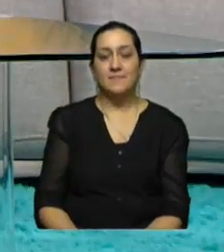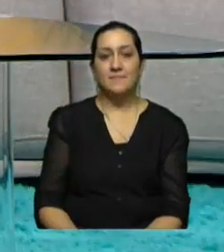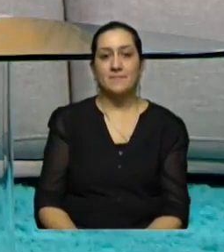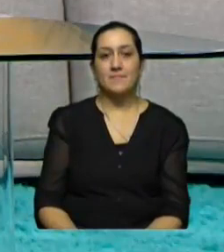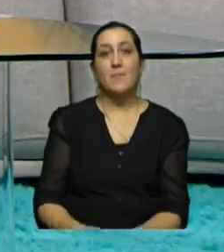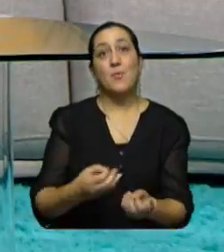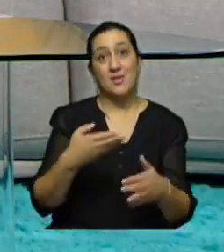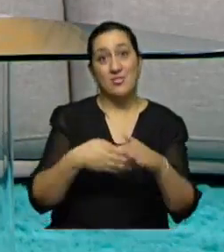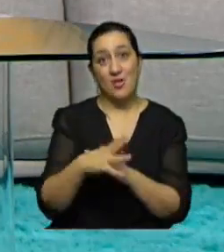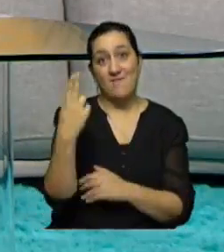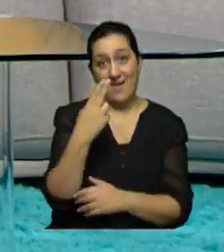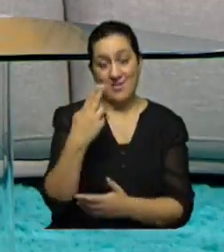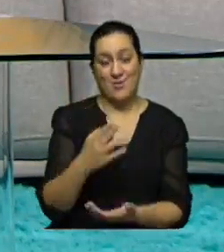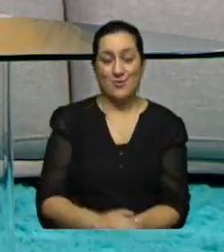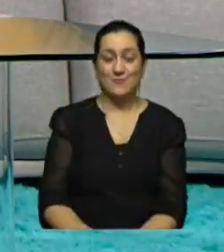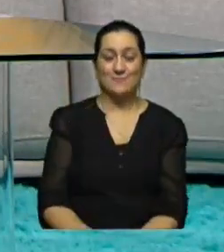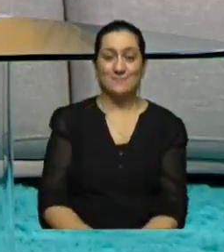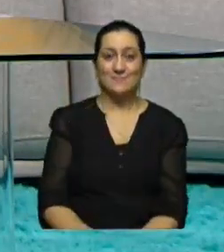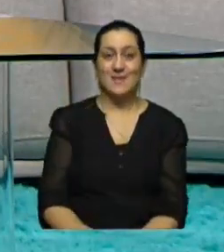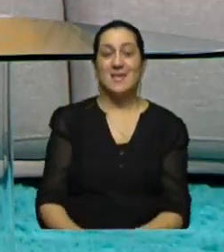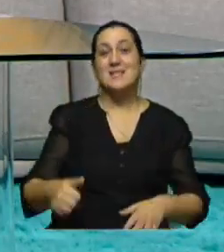hicimos tendencia. Hiciste tendencia con